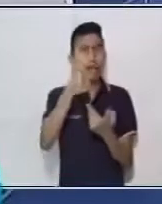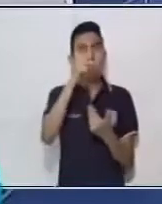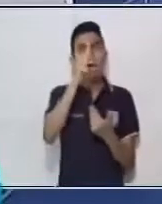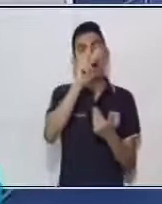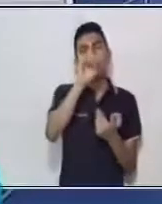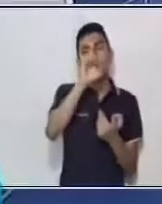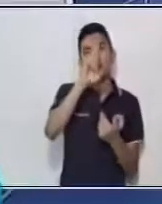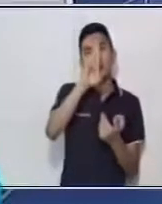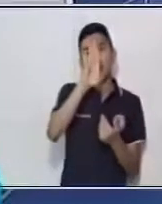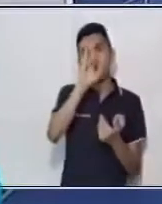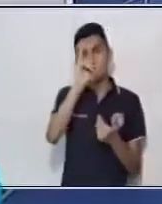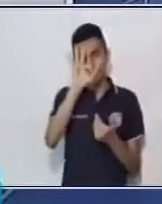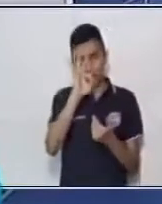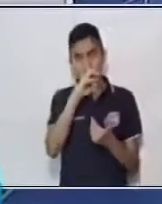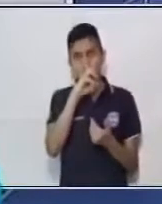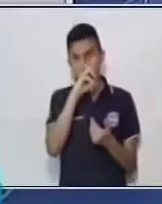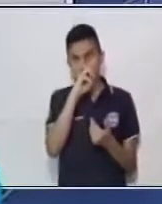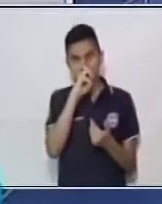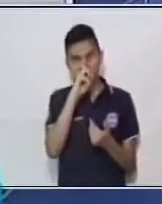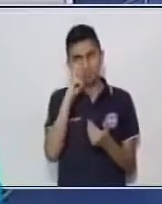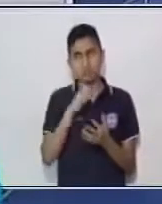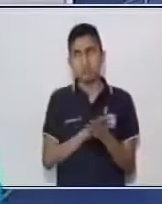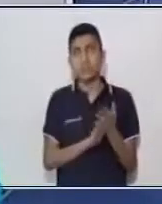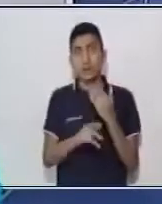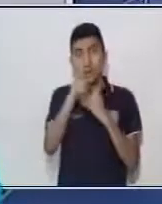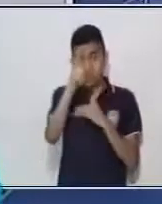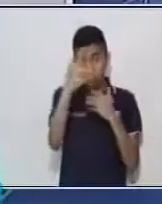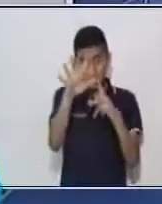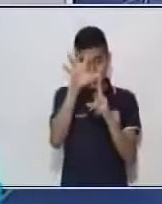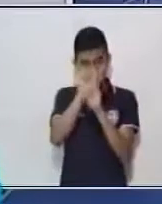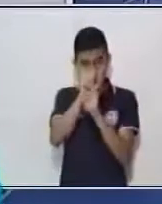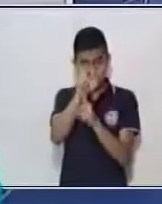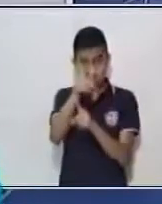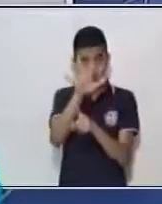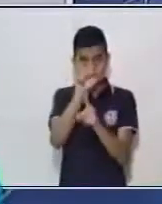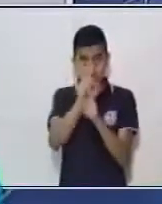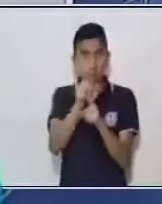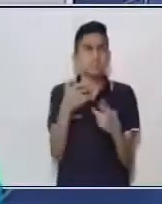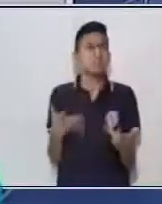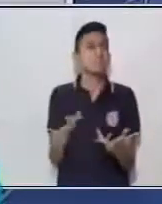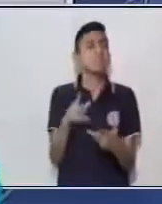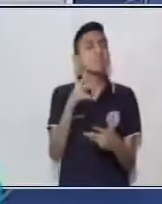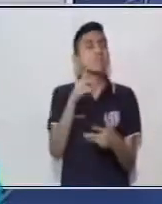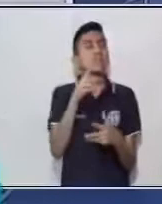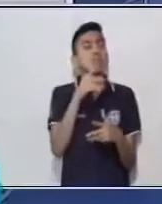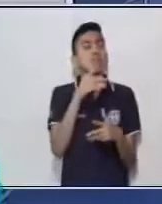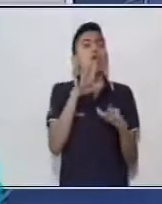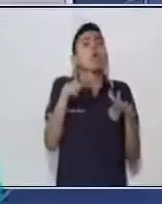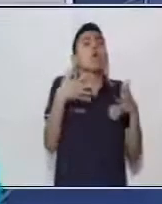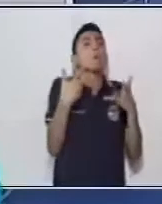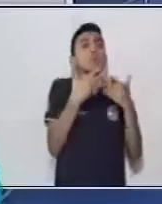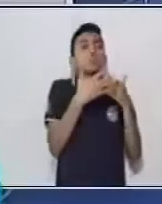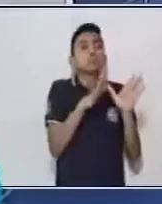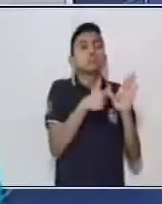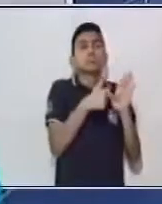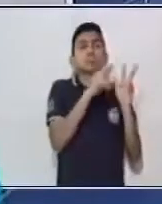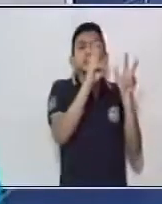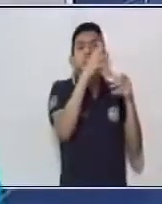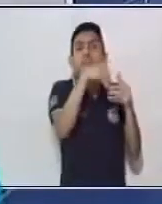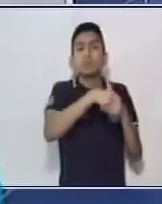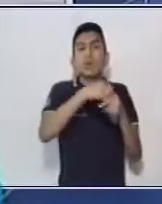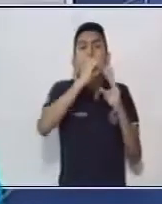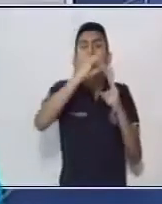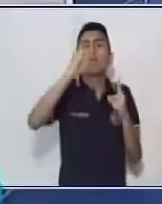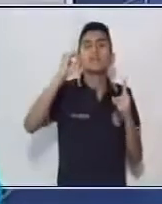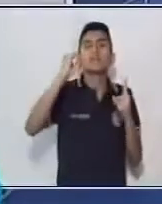es un complemento circunstancial. Si te das cuenta acá, lo que estamos viendo es cómo ampliar las oraciones para